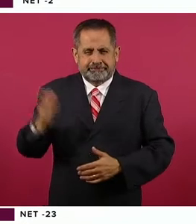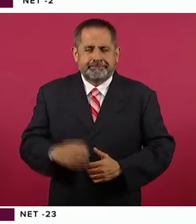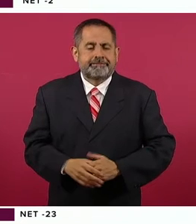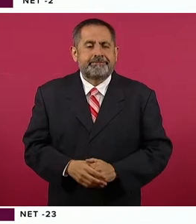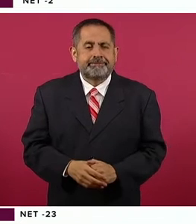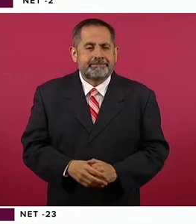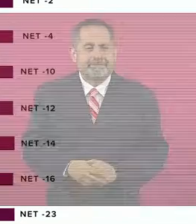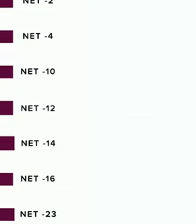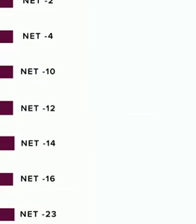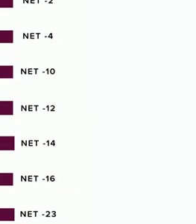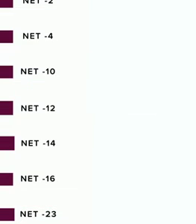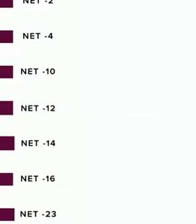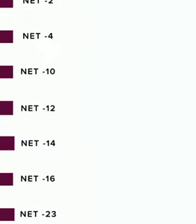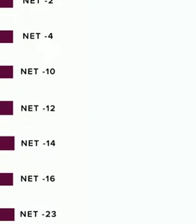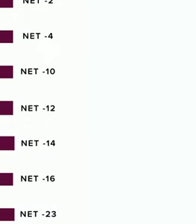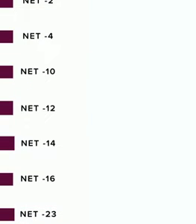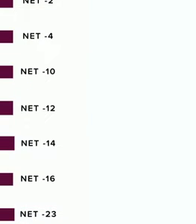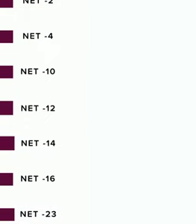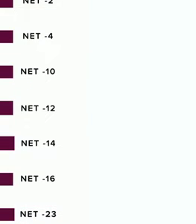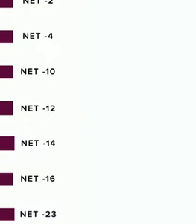Y estamos en segundo.